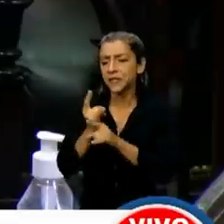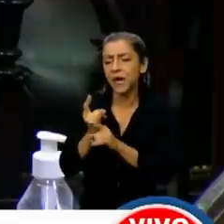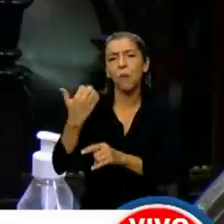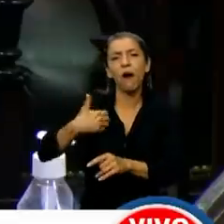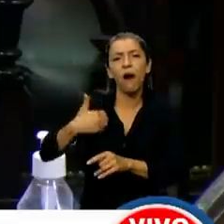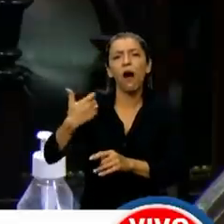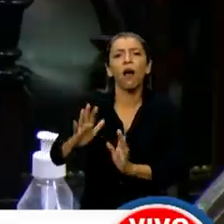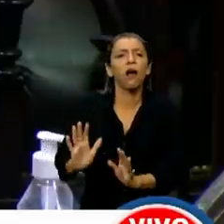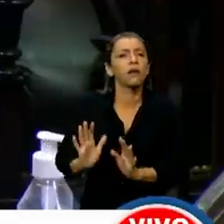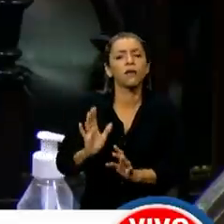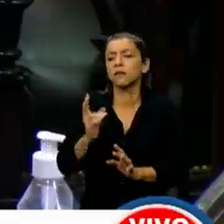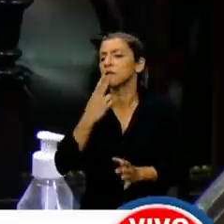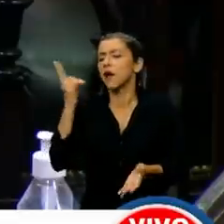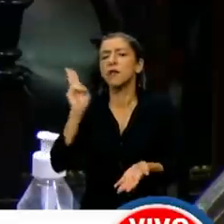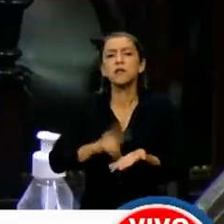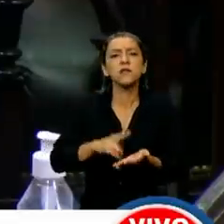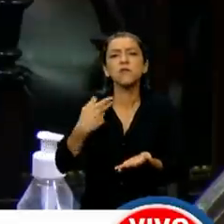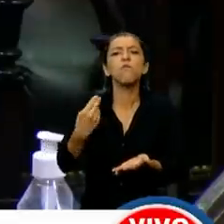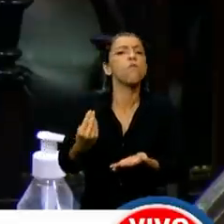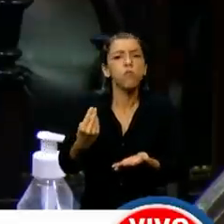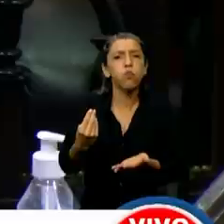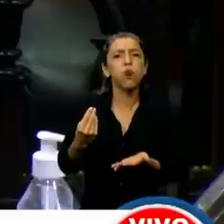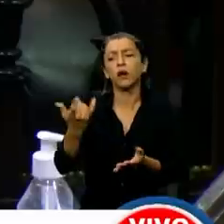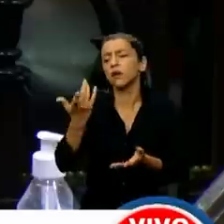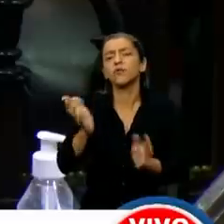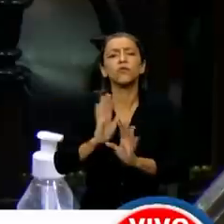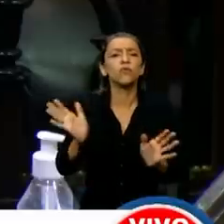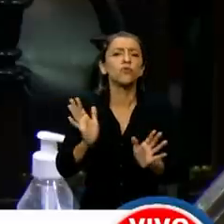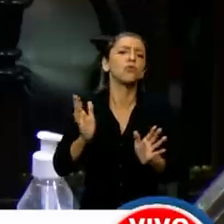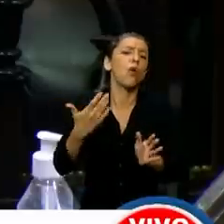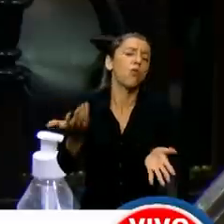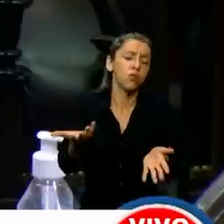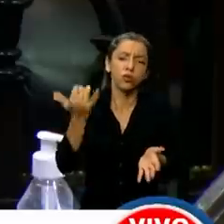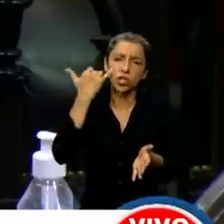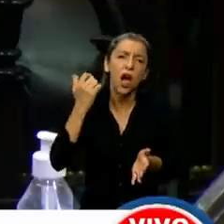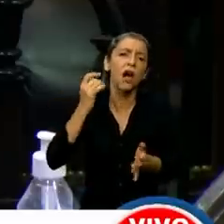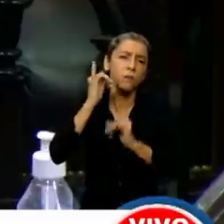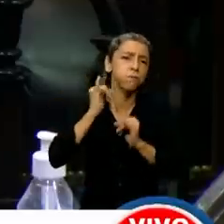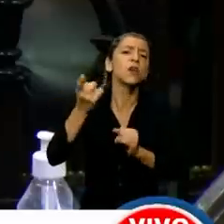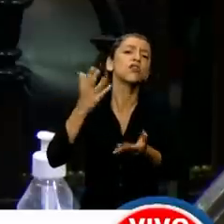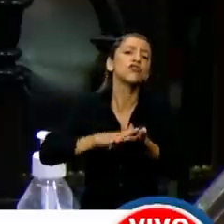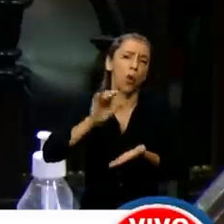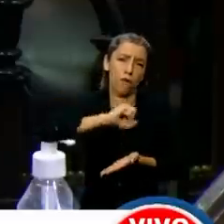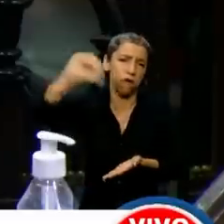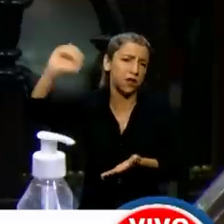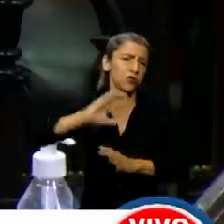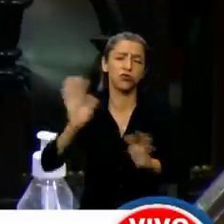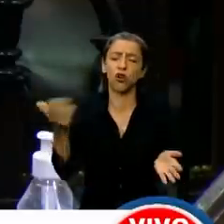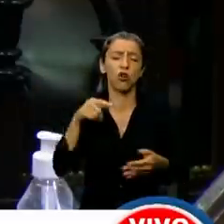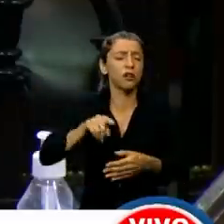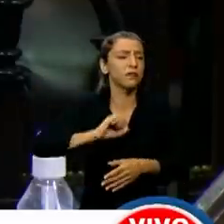con el impuesto más importante que tiene país que es el impuesto inflacionario se ha repetido mucho un impuesto significativo en